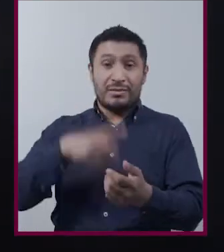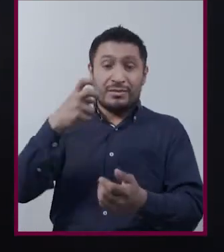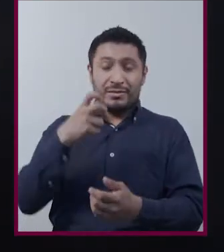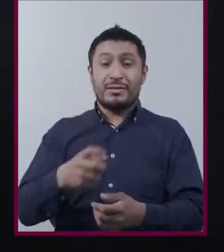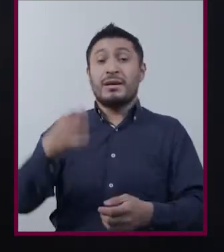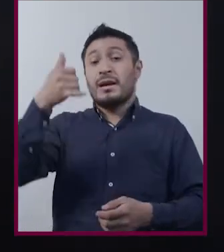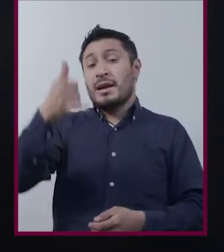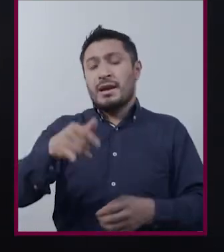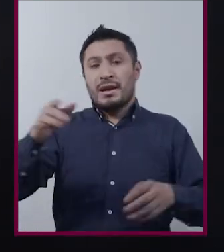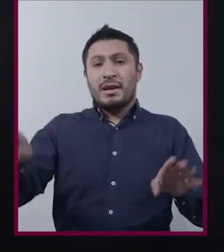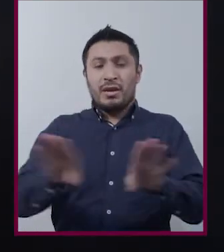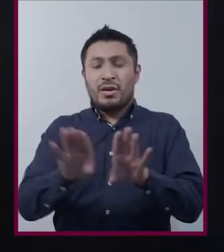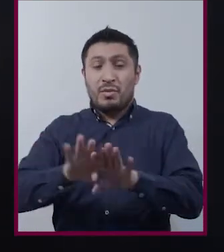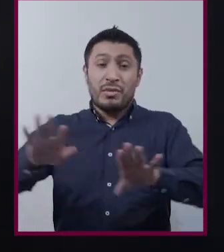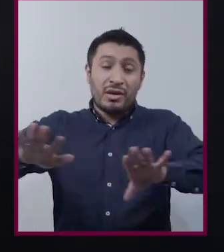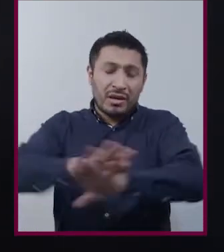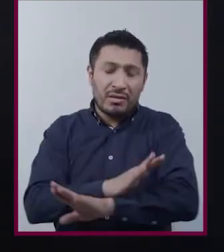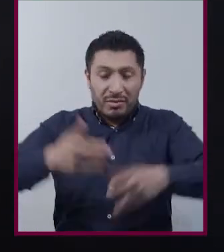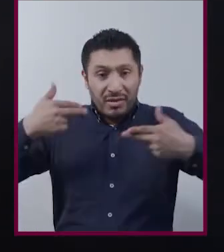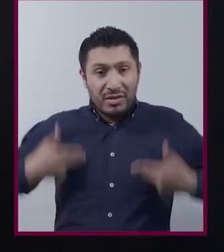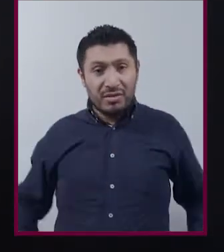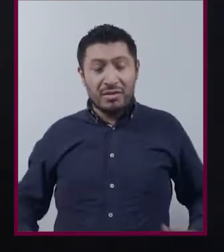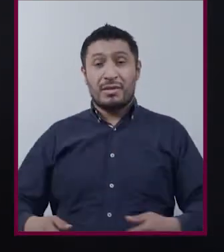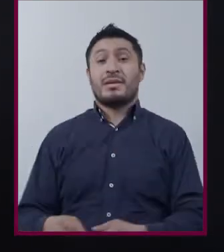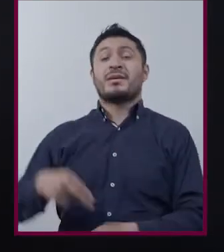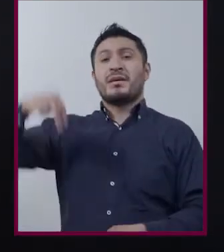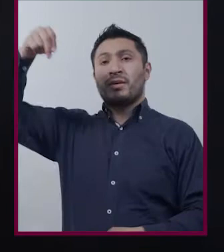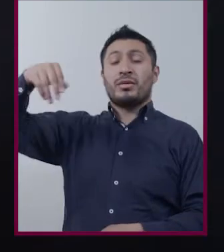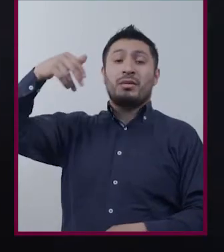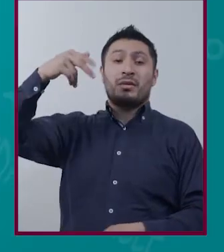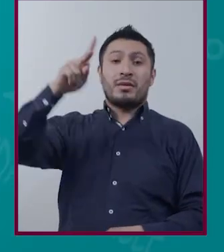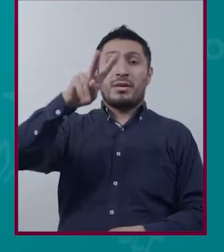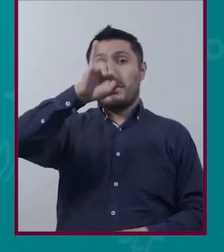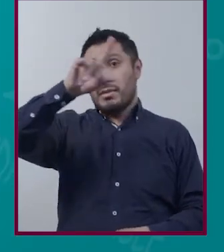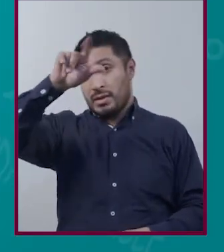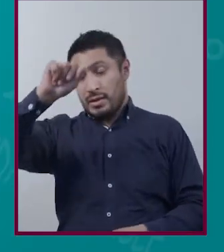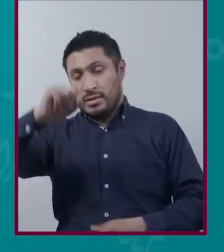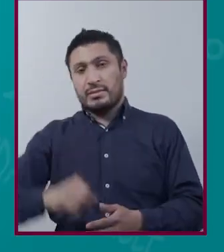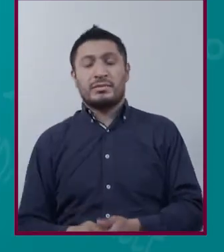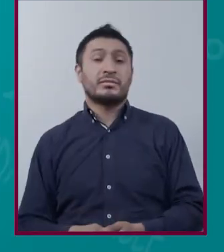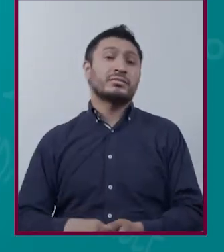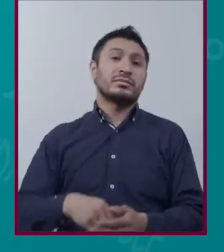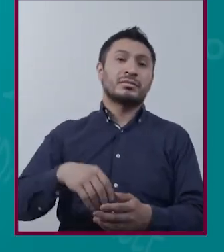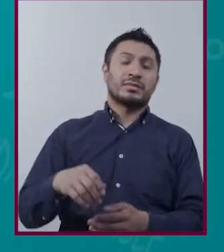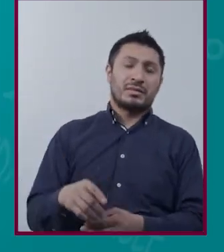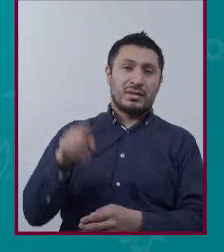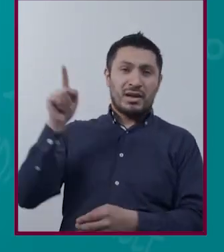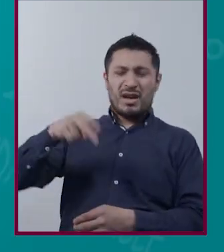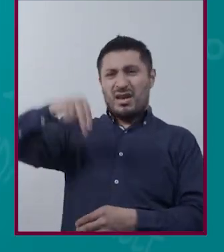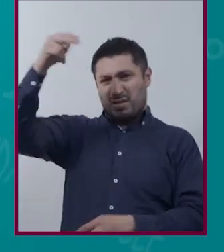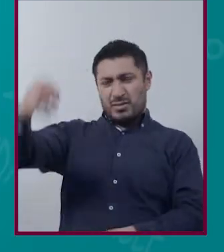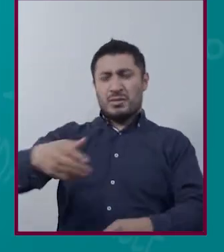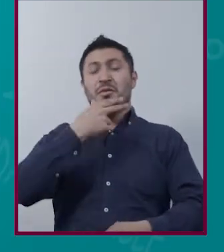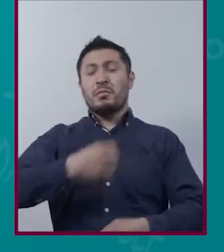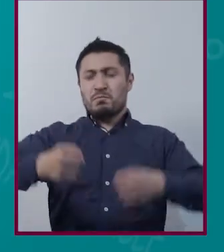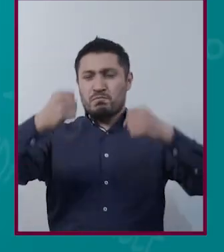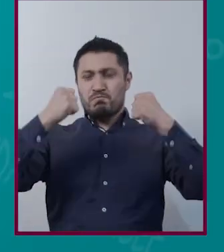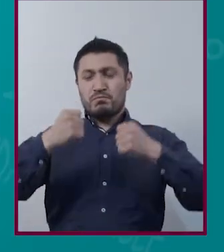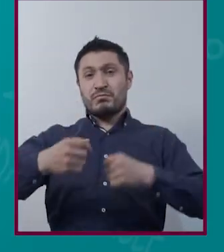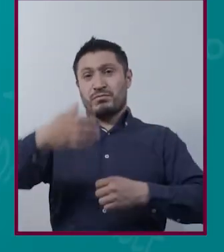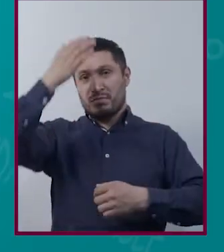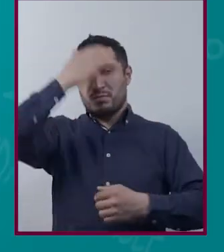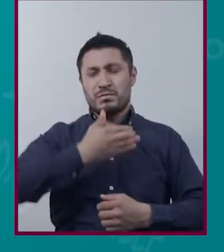y en reivindicar y humanizar a la División del Norte y a Pancho Villa. Los soles del norte son fuertes, lo dicen las